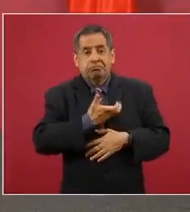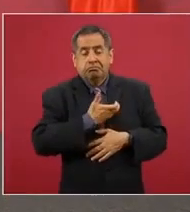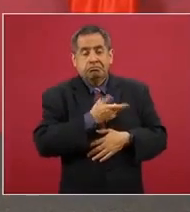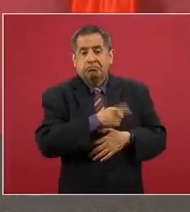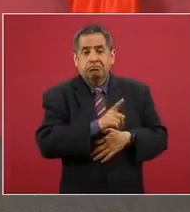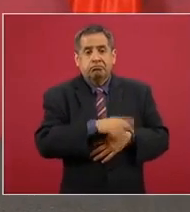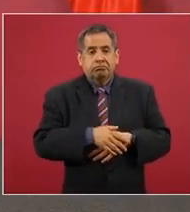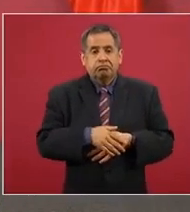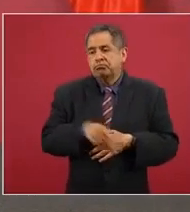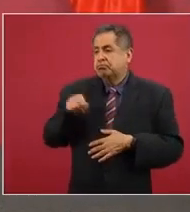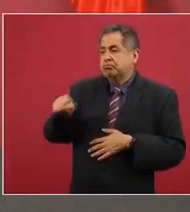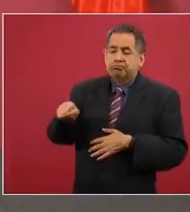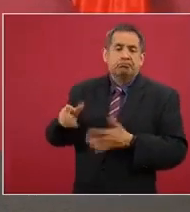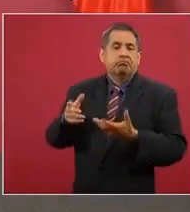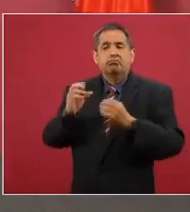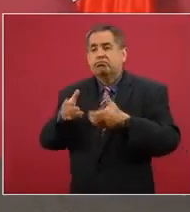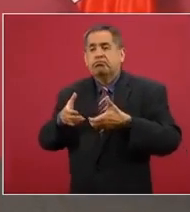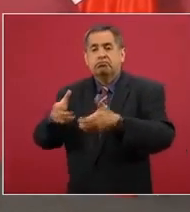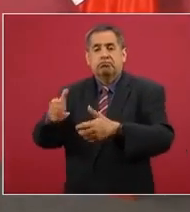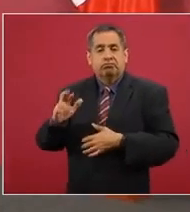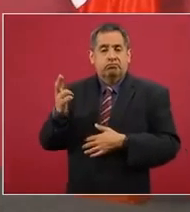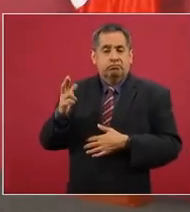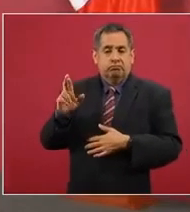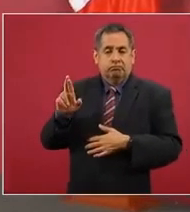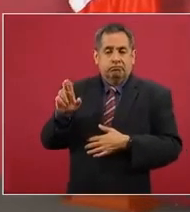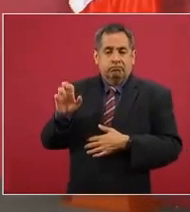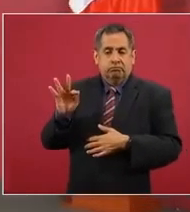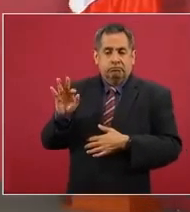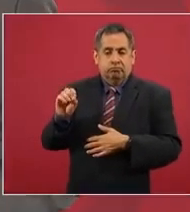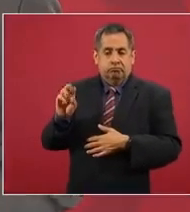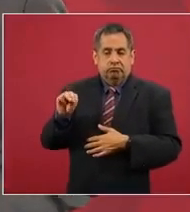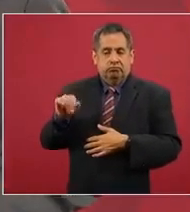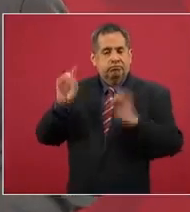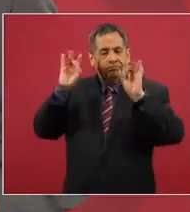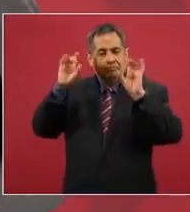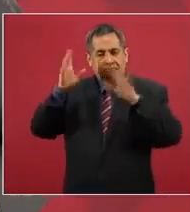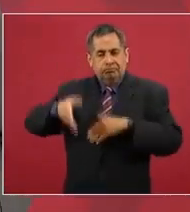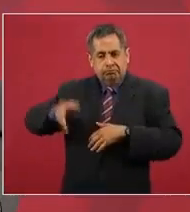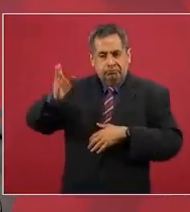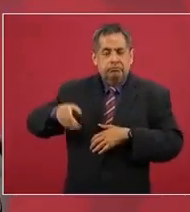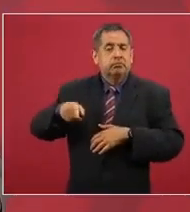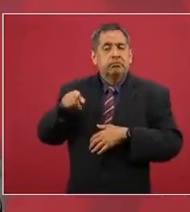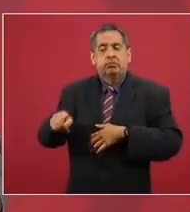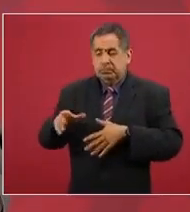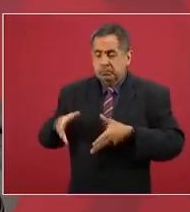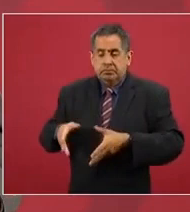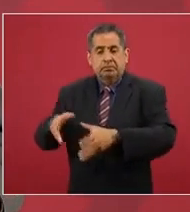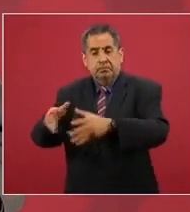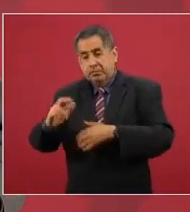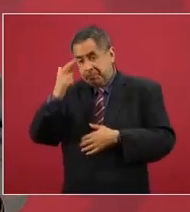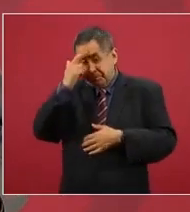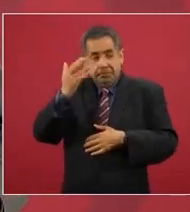En Reforma, me acuerdo cuando se intensificó la represión contra los